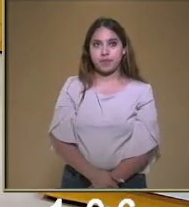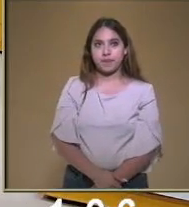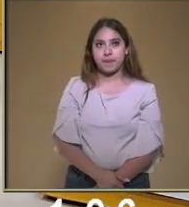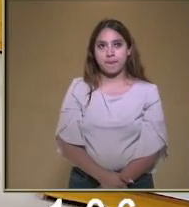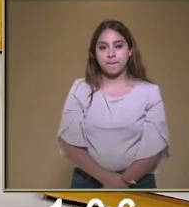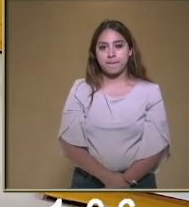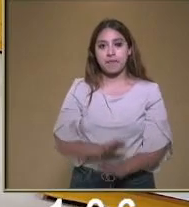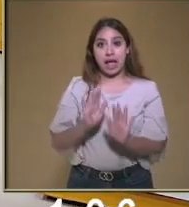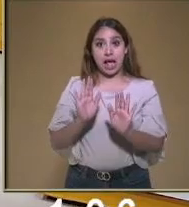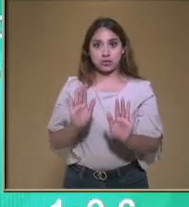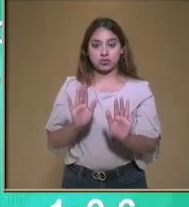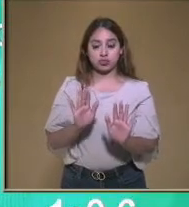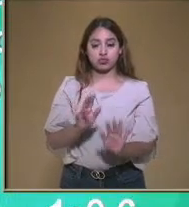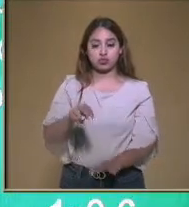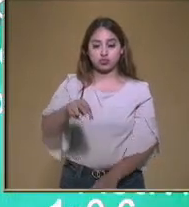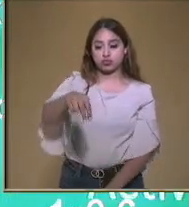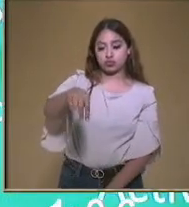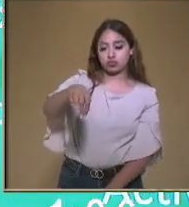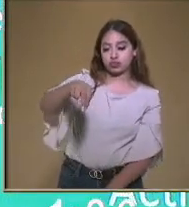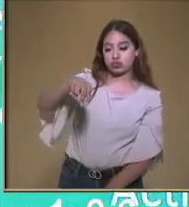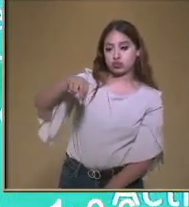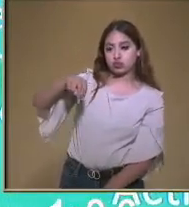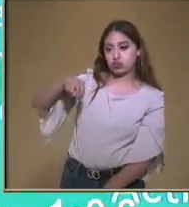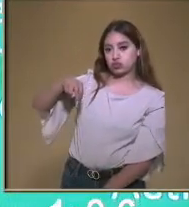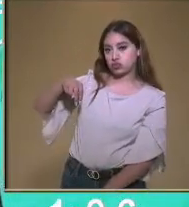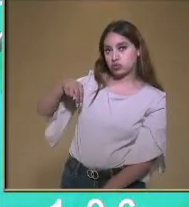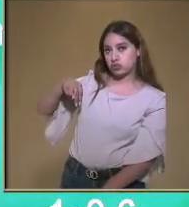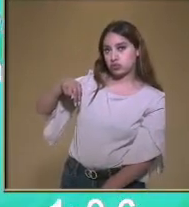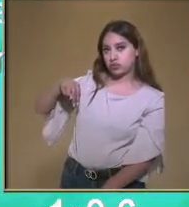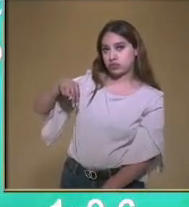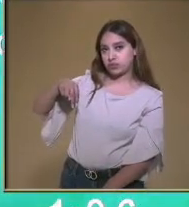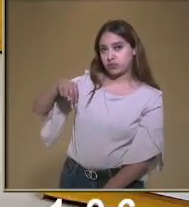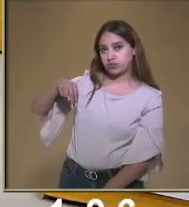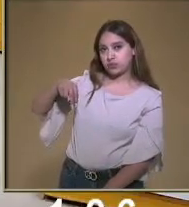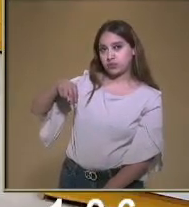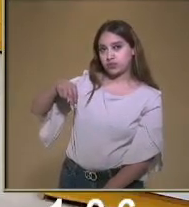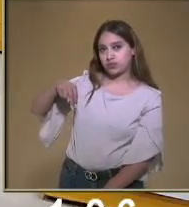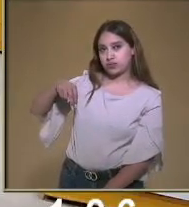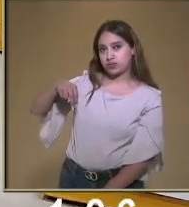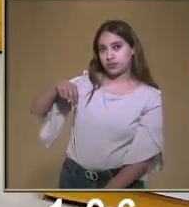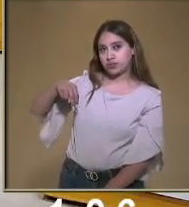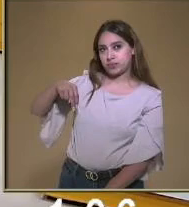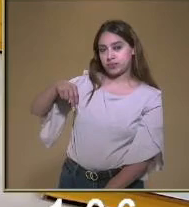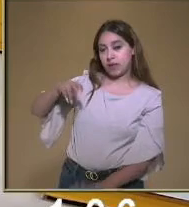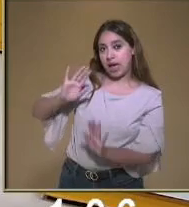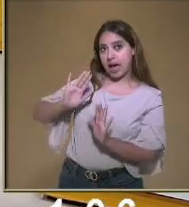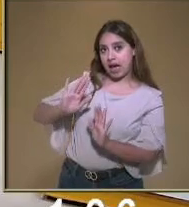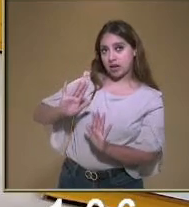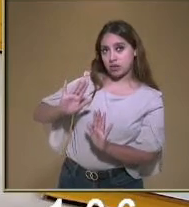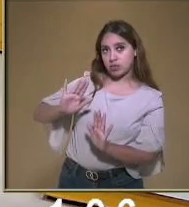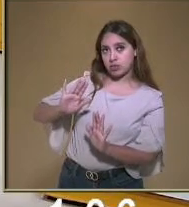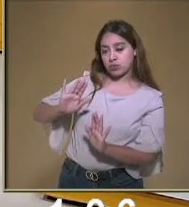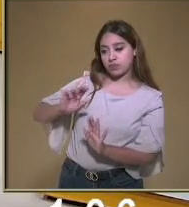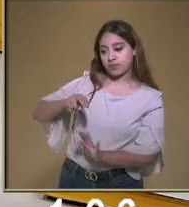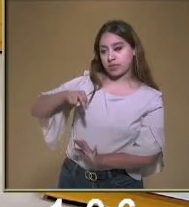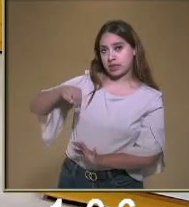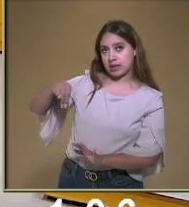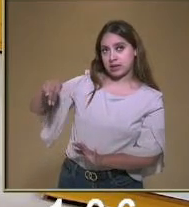Alto ahí. Hacia atrás. Muy bien. Muy bien, alto ahí. Hacia la